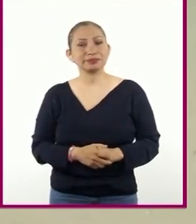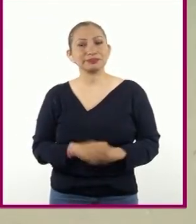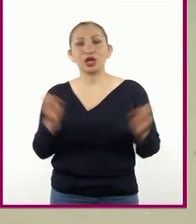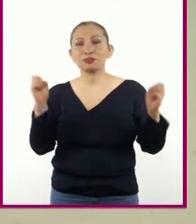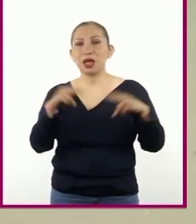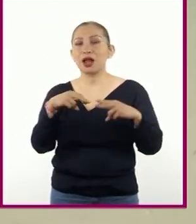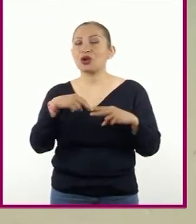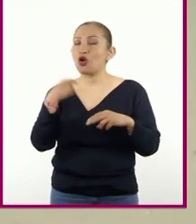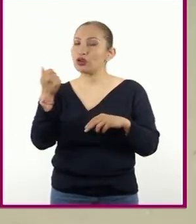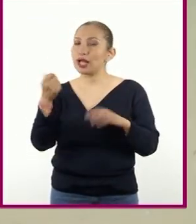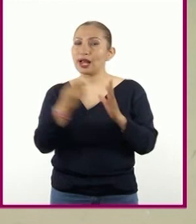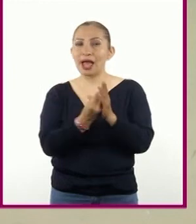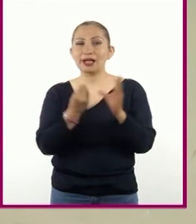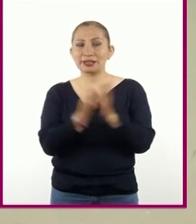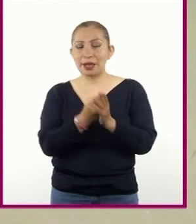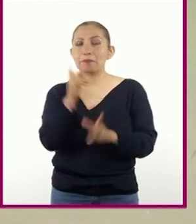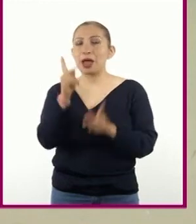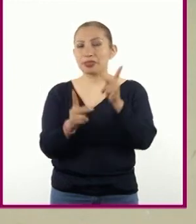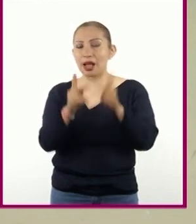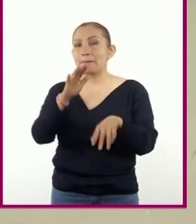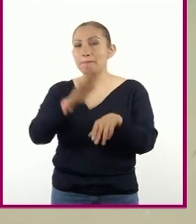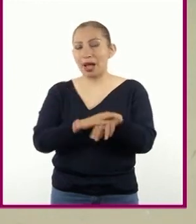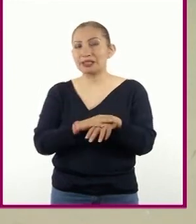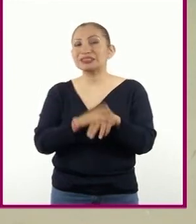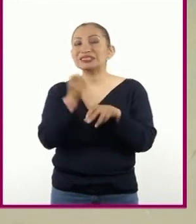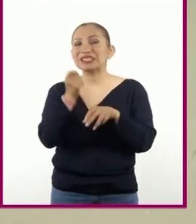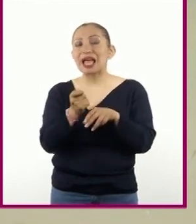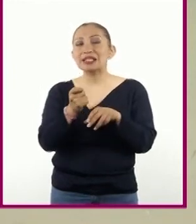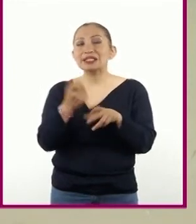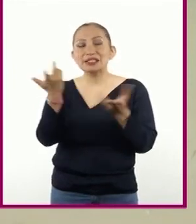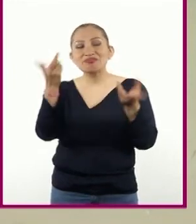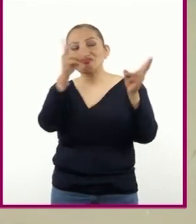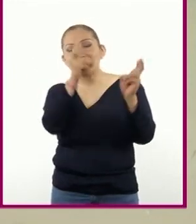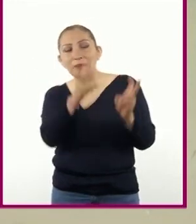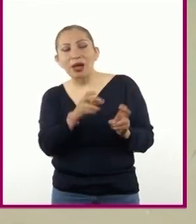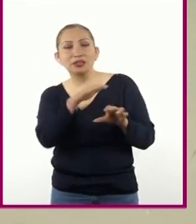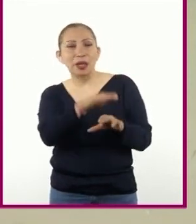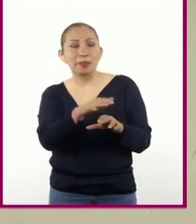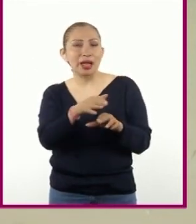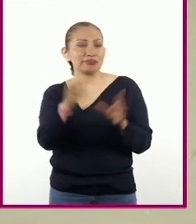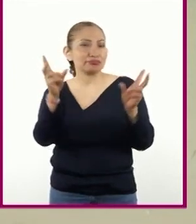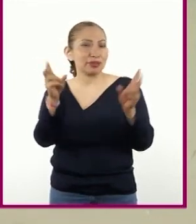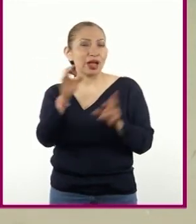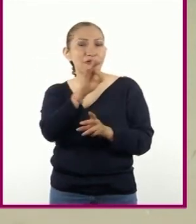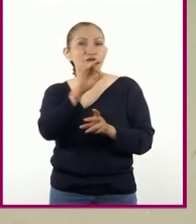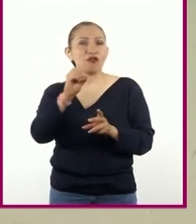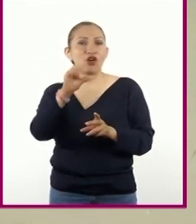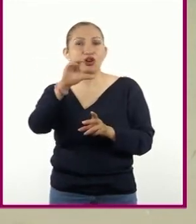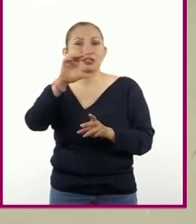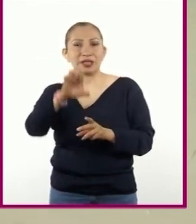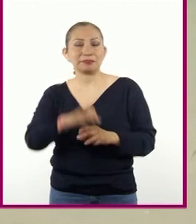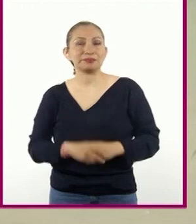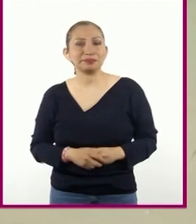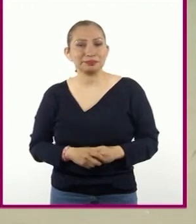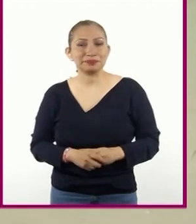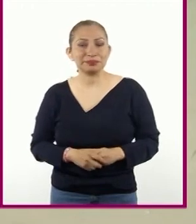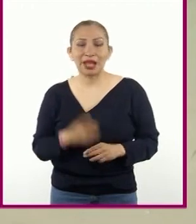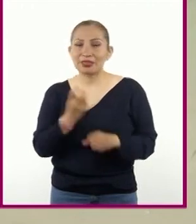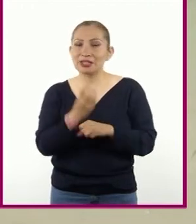Nos vemos en otra sesión donde platicaremos acerca de otros contenidos de la asignatura Formación Cívica y Ética